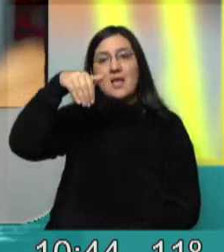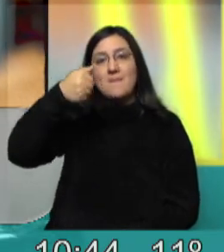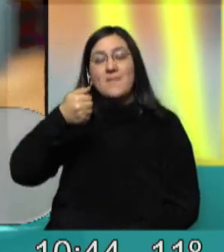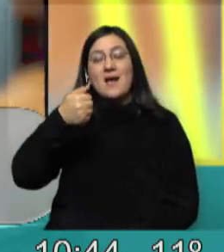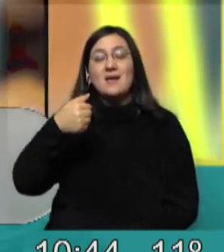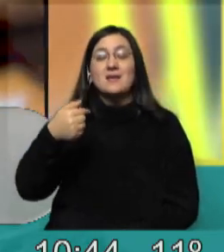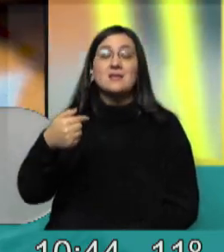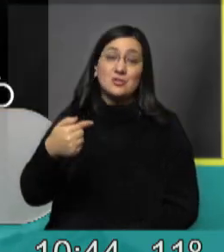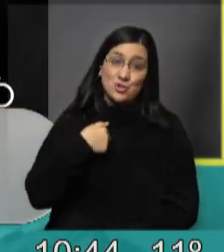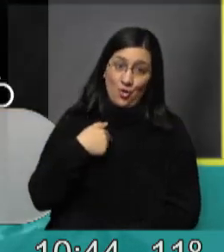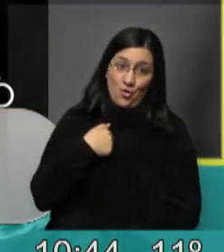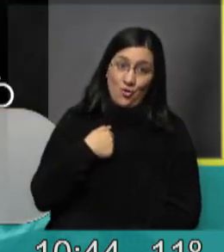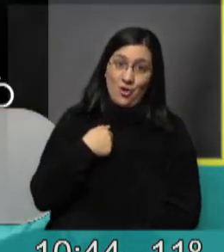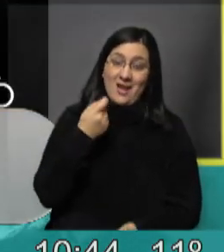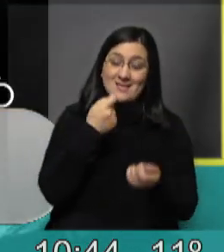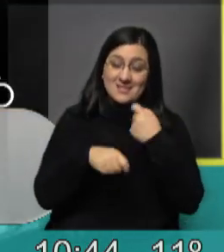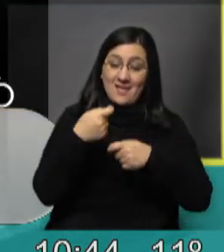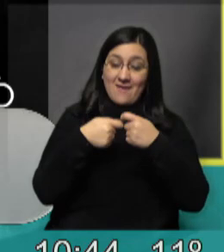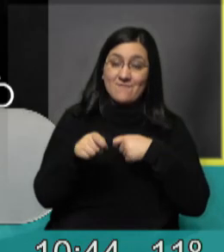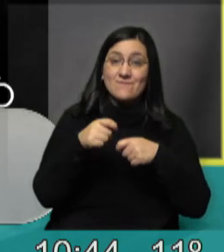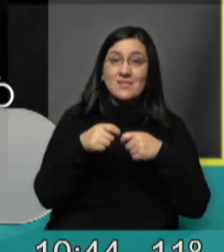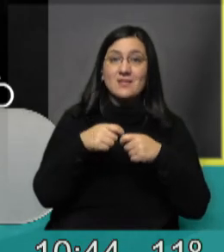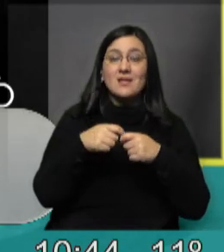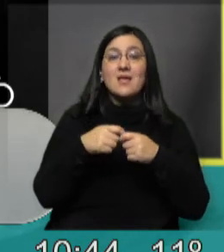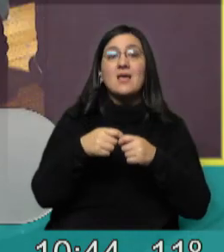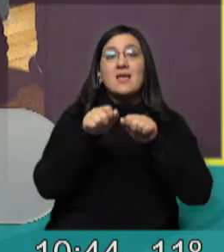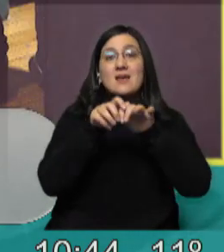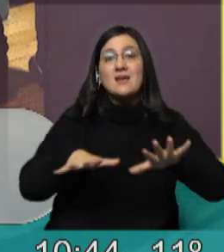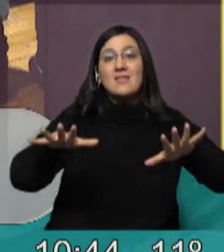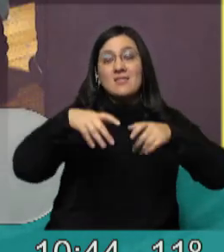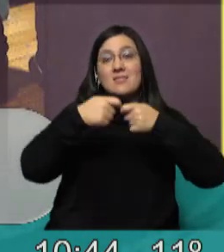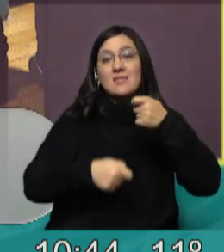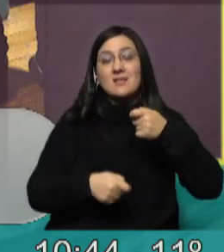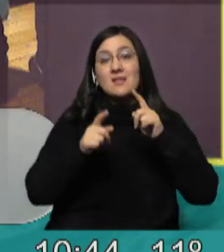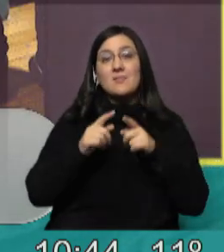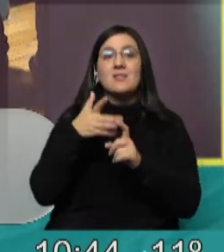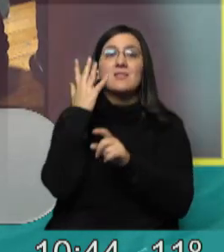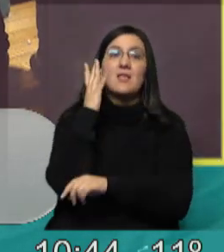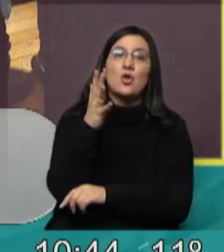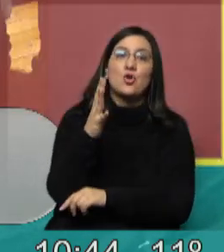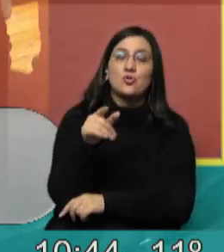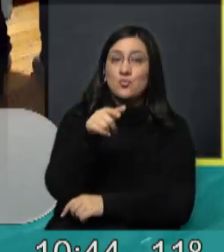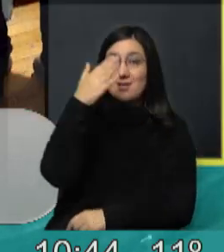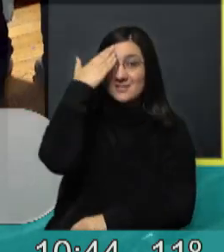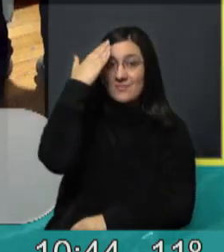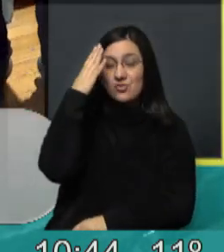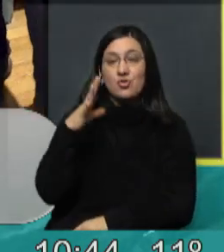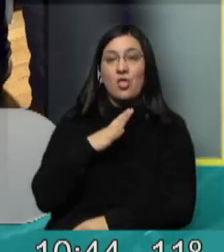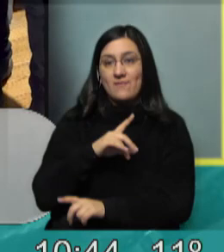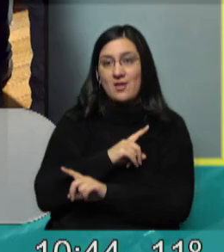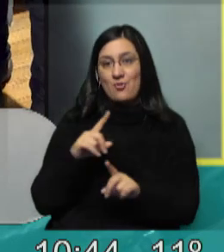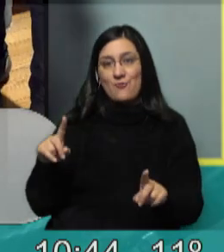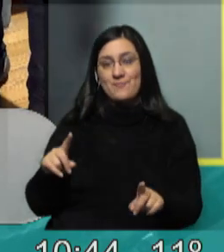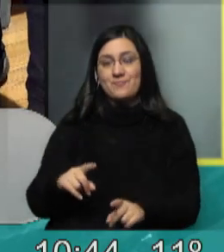Las entradas en venta por Red Ticket. Y después vamos a hacer todo el interior de Uruguay. Bueno. Tenemos fechas, vos no las sabés de memoria. No, esa no, todavía no me la aprendí. No.